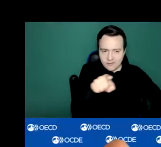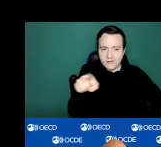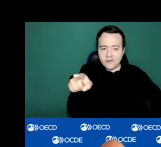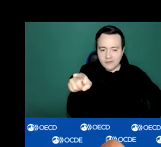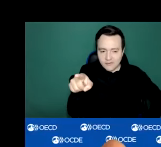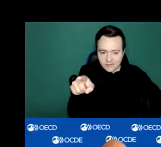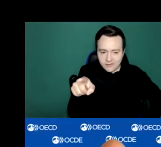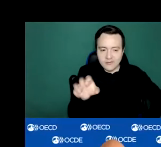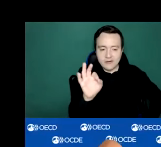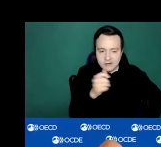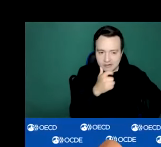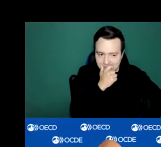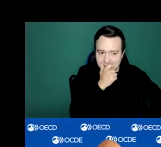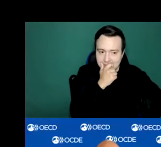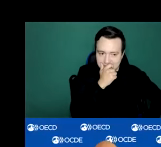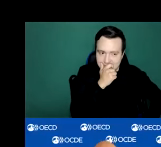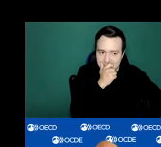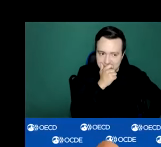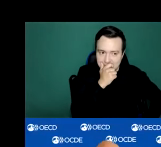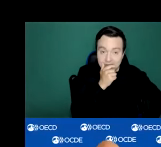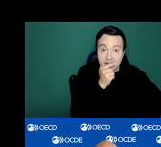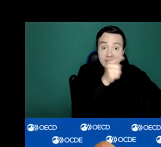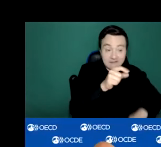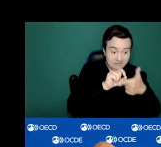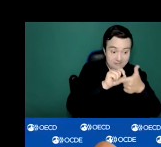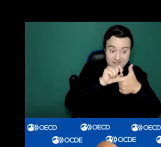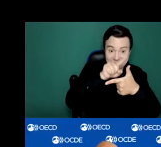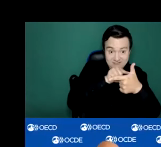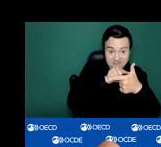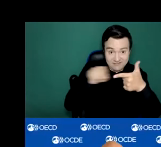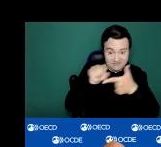el porcentaje de personas que tuvieron un